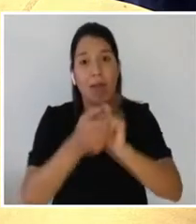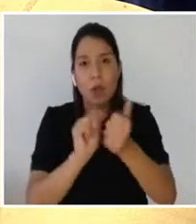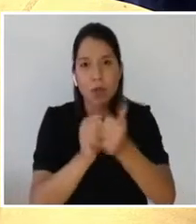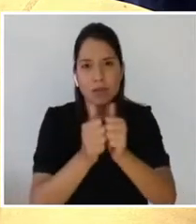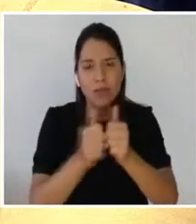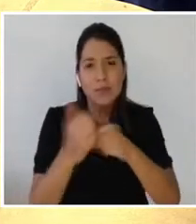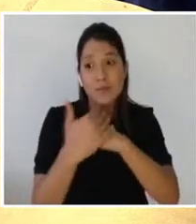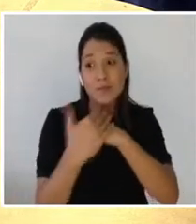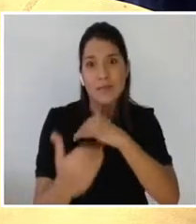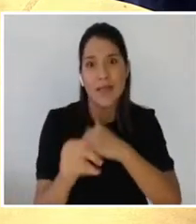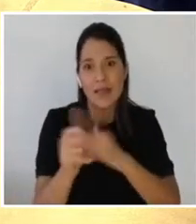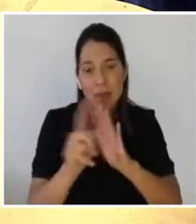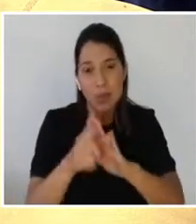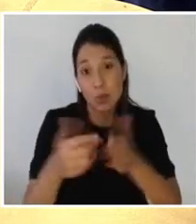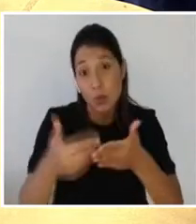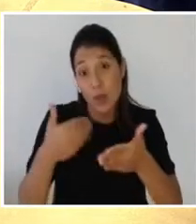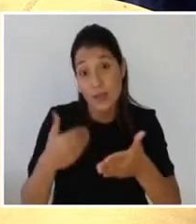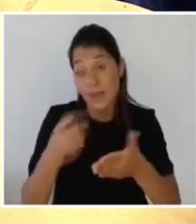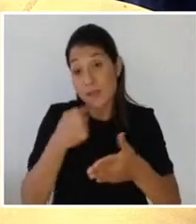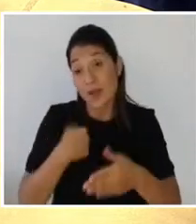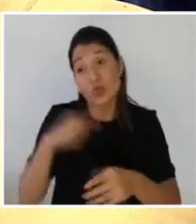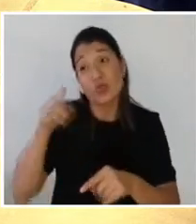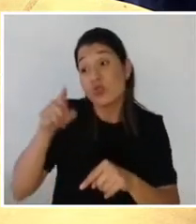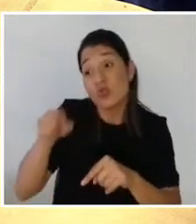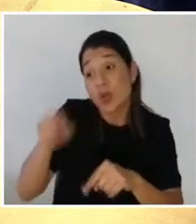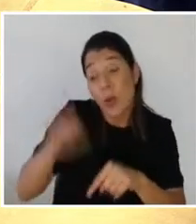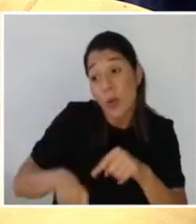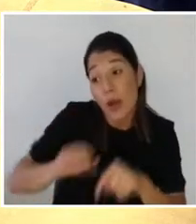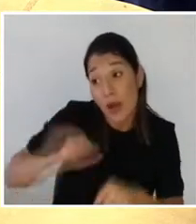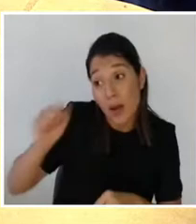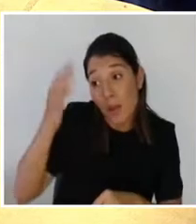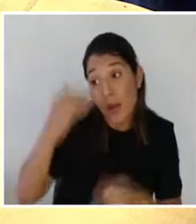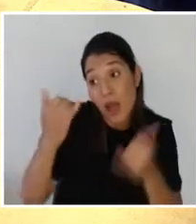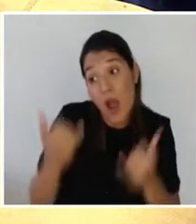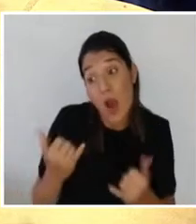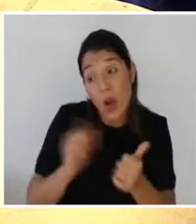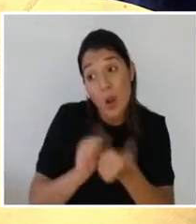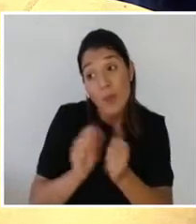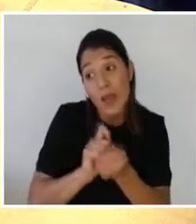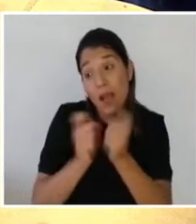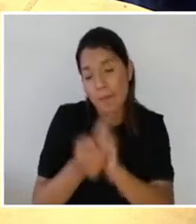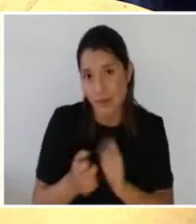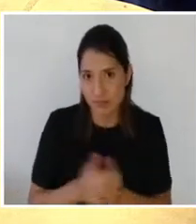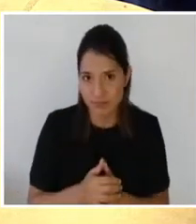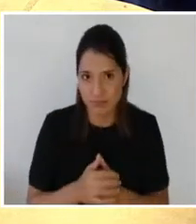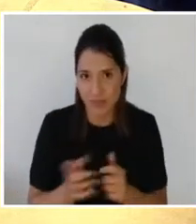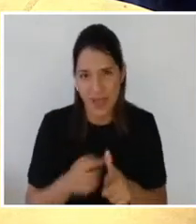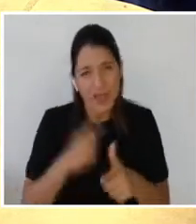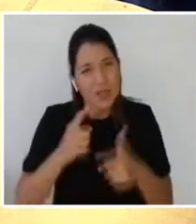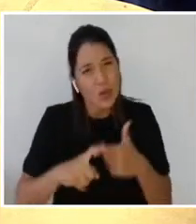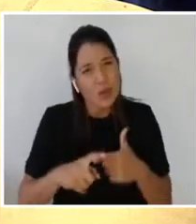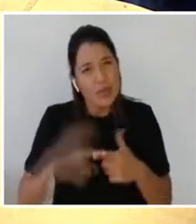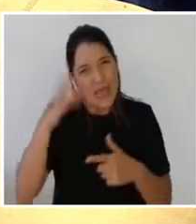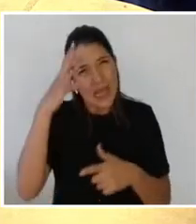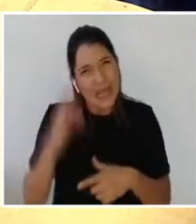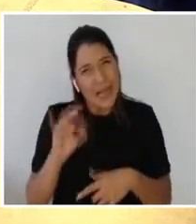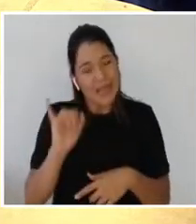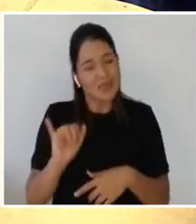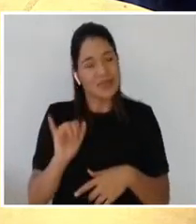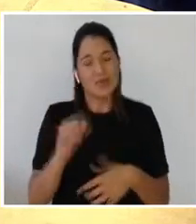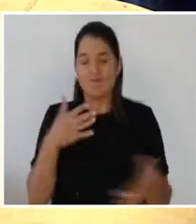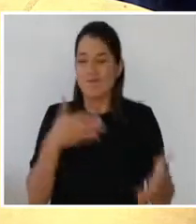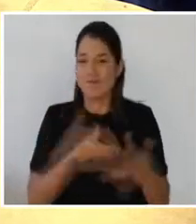no puede ganar, porque ahora la competencia cambió y demás. Entonces eso creo que marcó mucho mi vida, eso